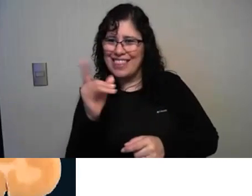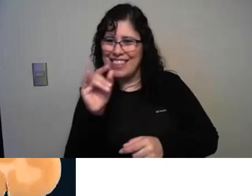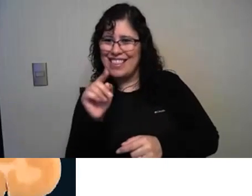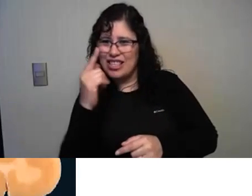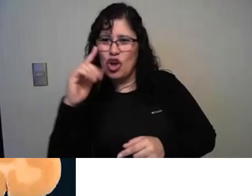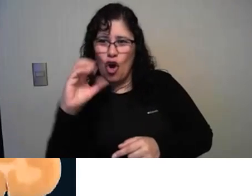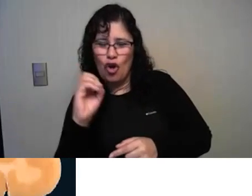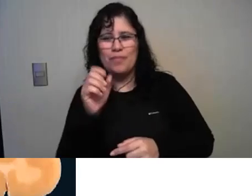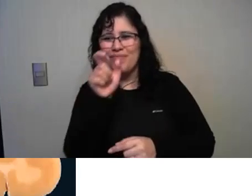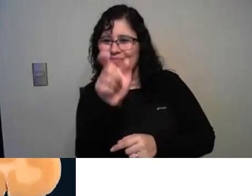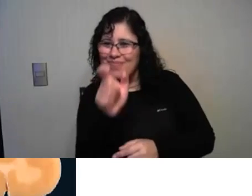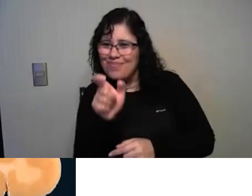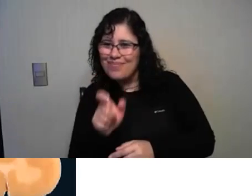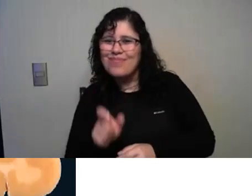¿ya?